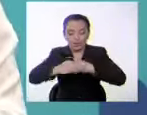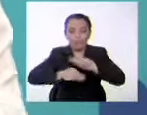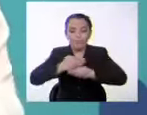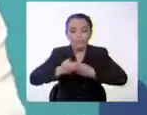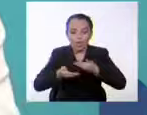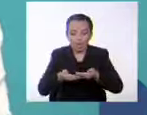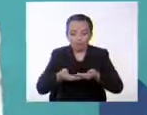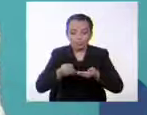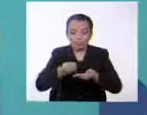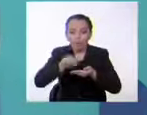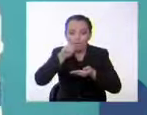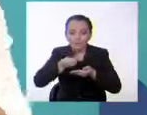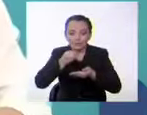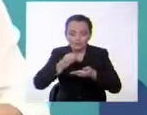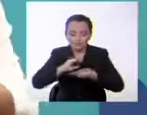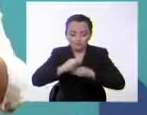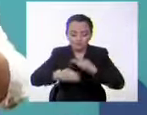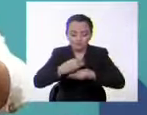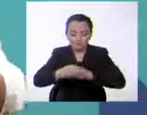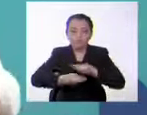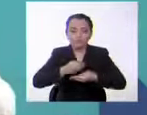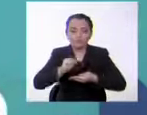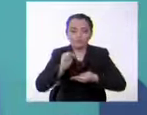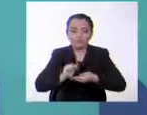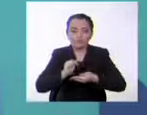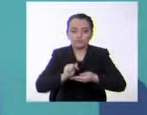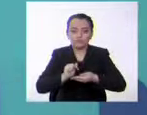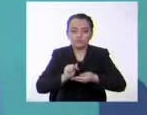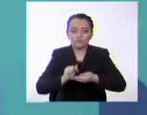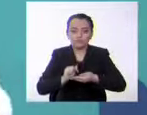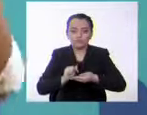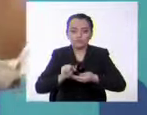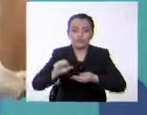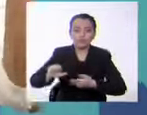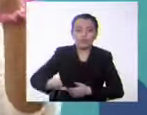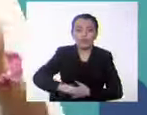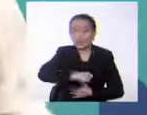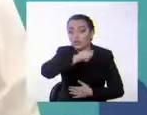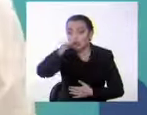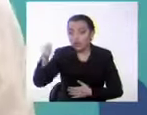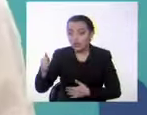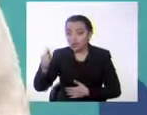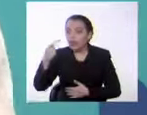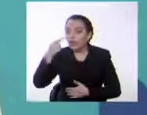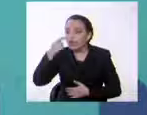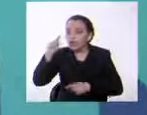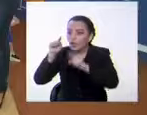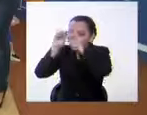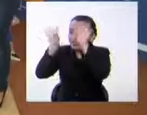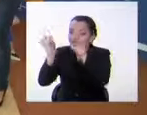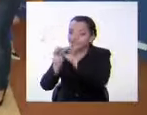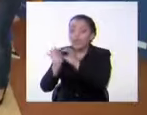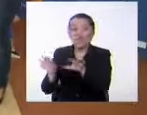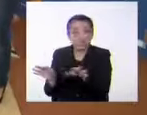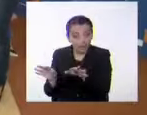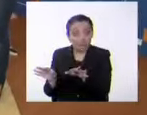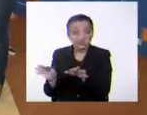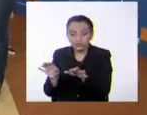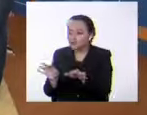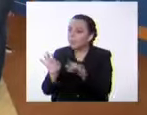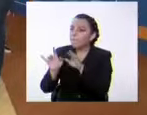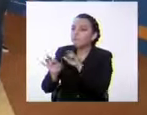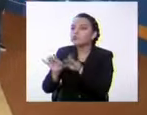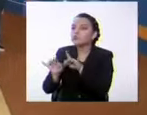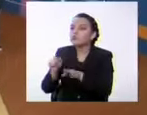receta. Y ahora, por ejemplo, tú buscas, cliqueas cómo se hacen los tamales de elote y ahí están los tamales de elote. Ok, entonces vamos a hablar ahora de un